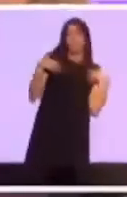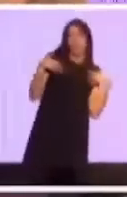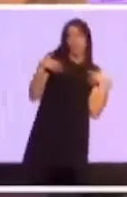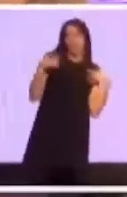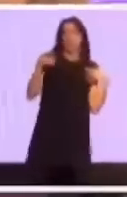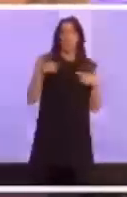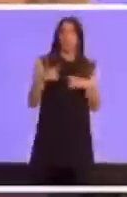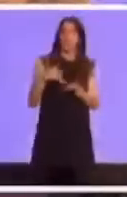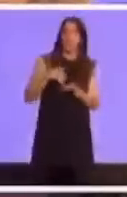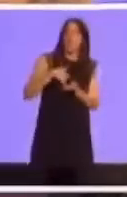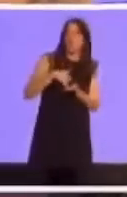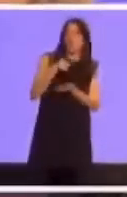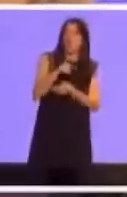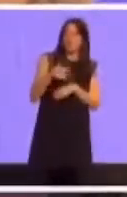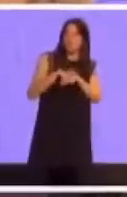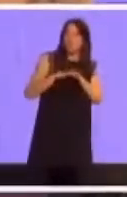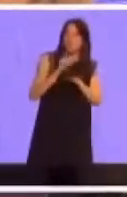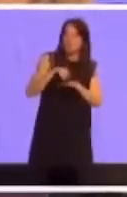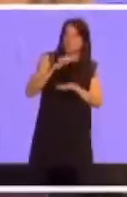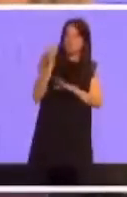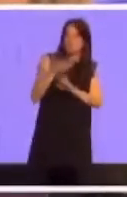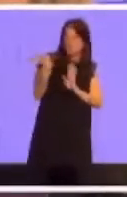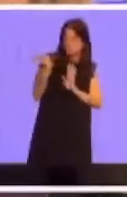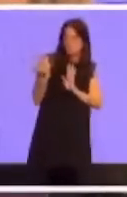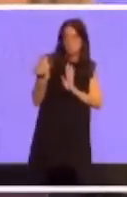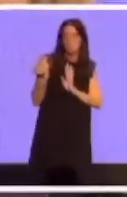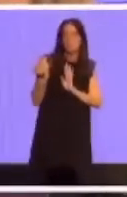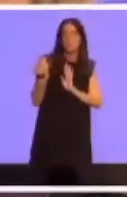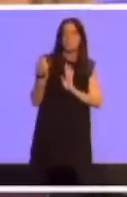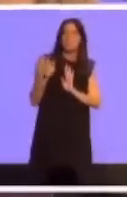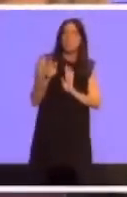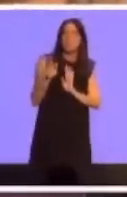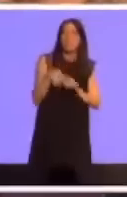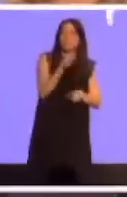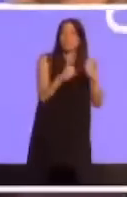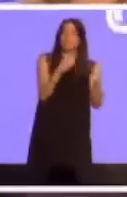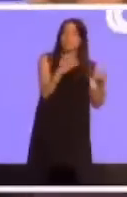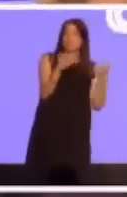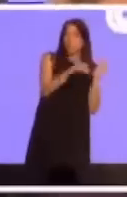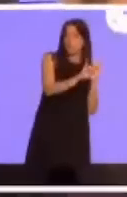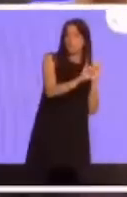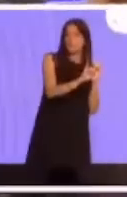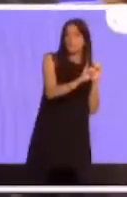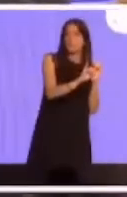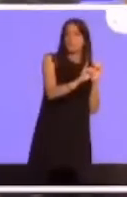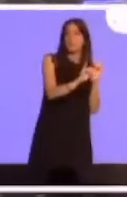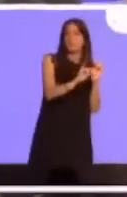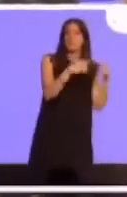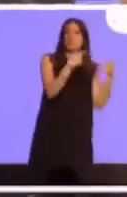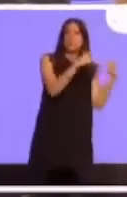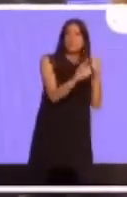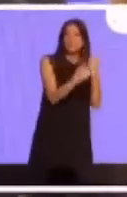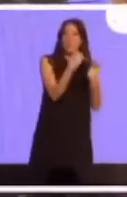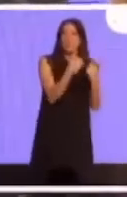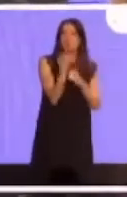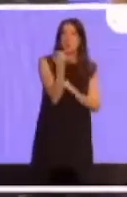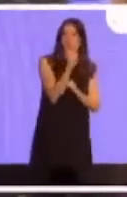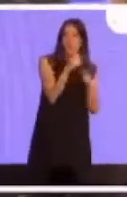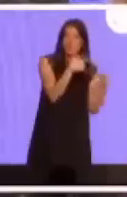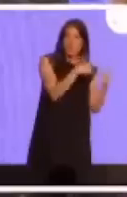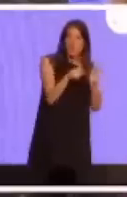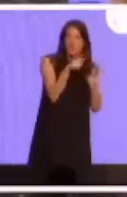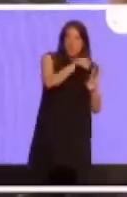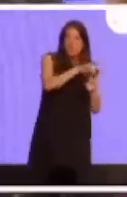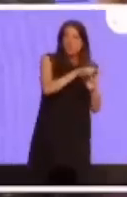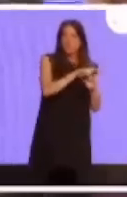sufrimos vulneraciones de derechos fundamentales pero tiene beneficiarios unos sectores reaccionarios que